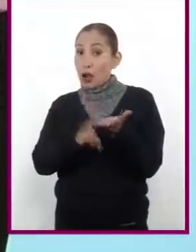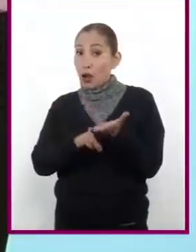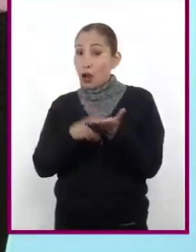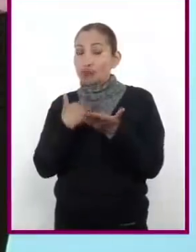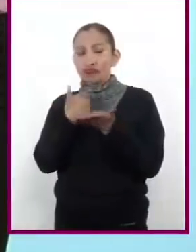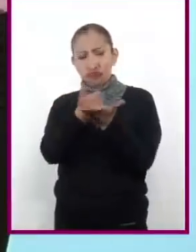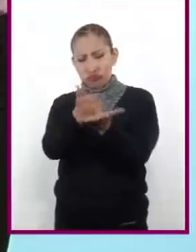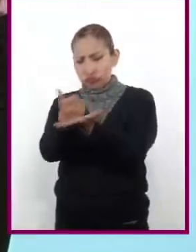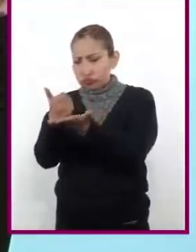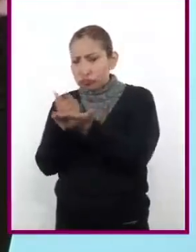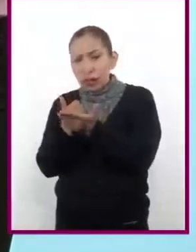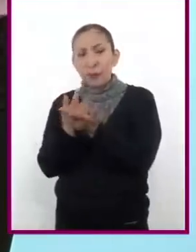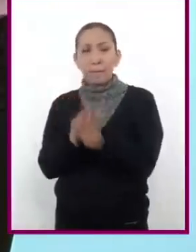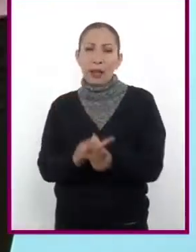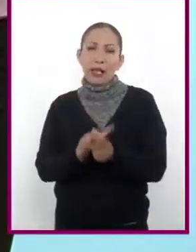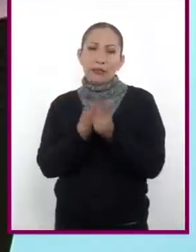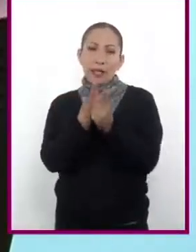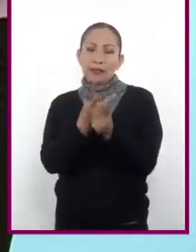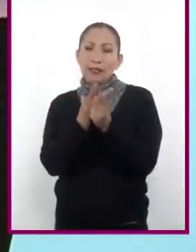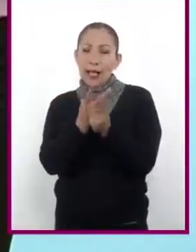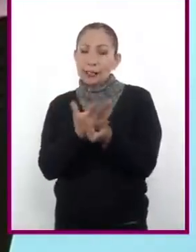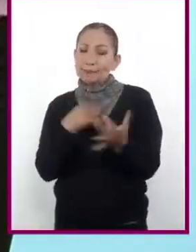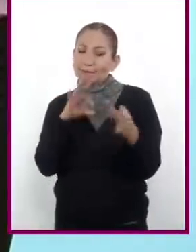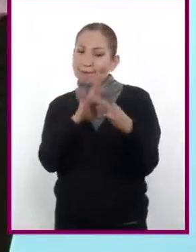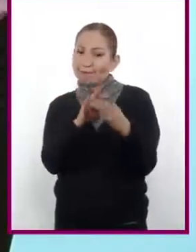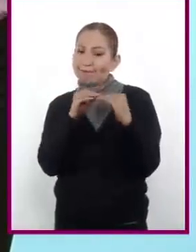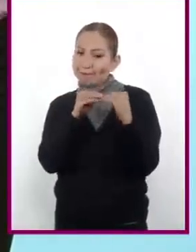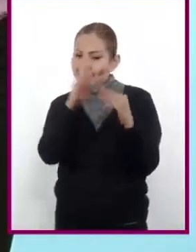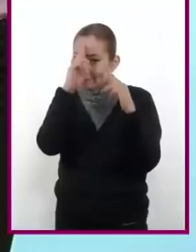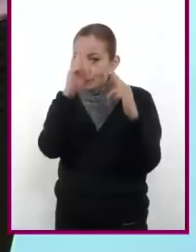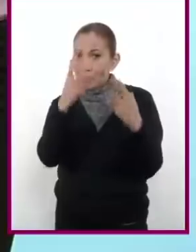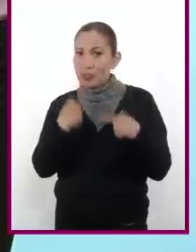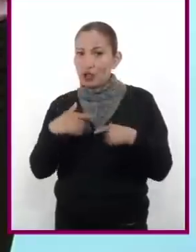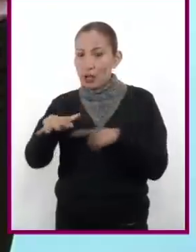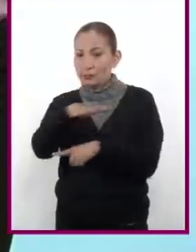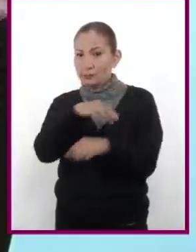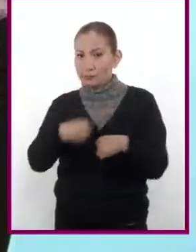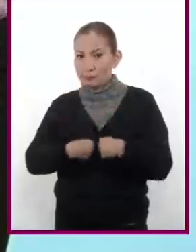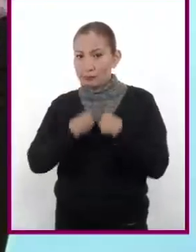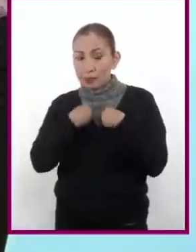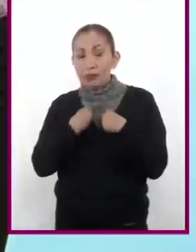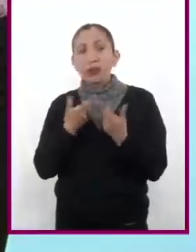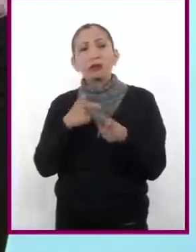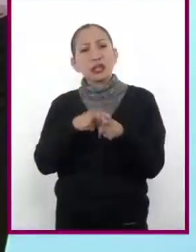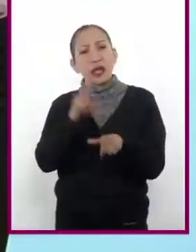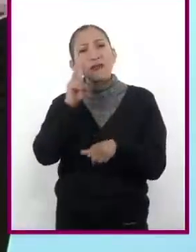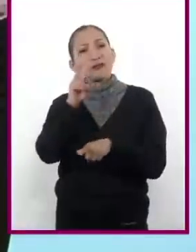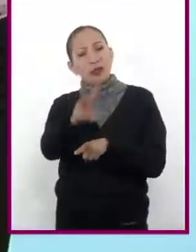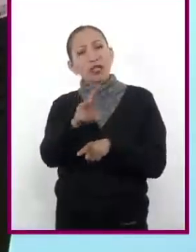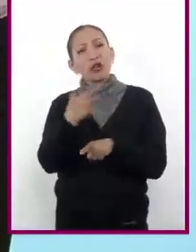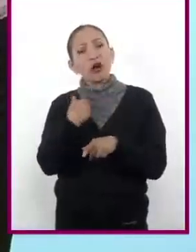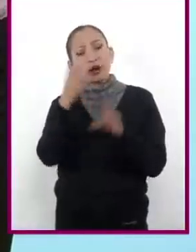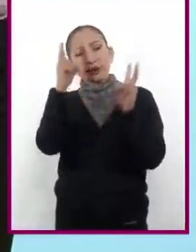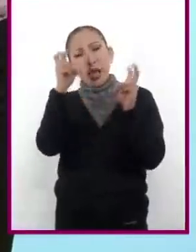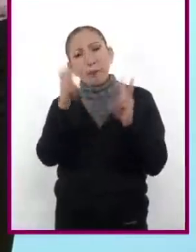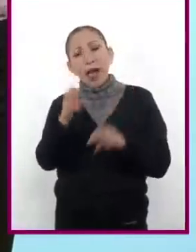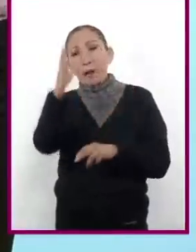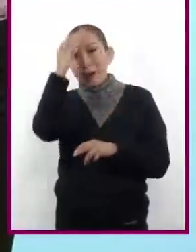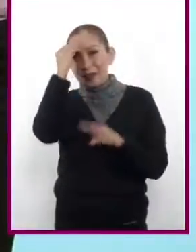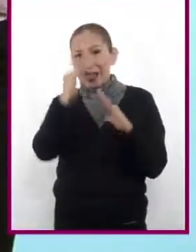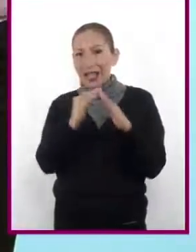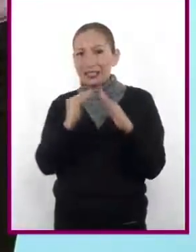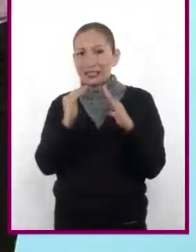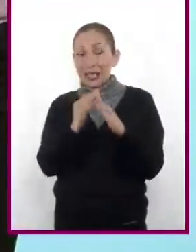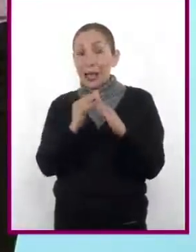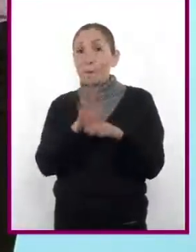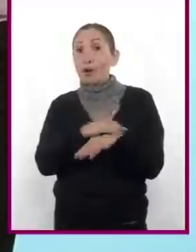la solidaridad, paciencia y empatía con las personas que les rodean. Sigan sintonizando la programación de Aprende